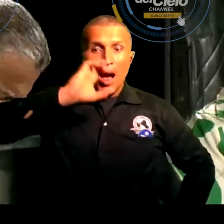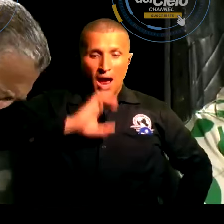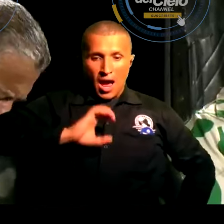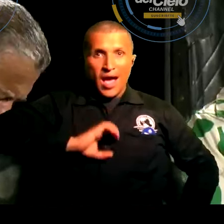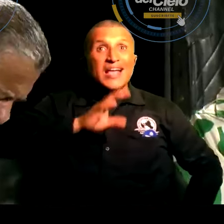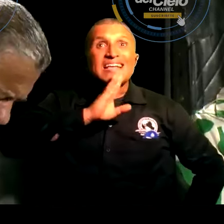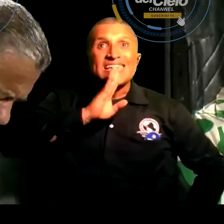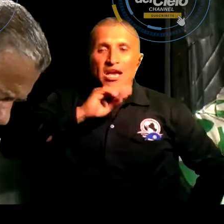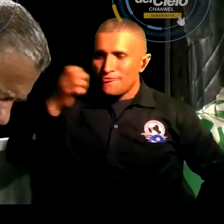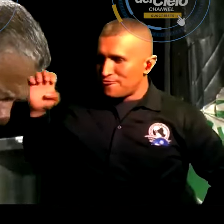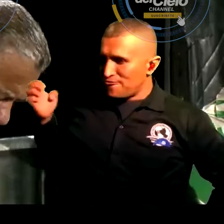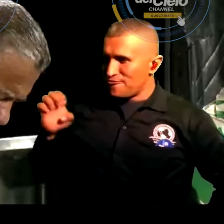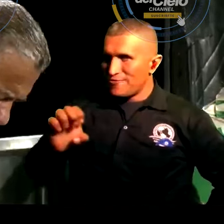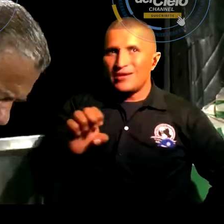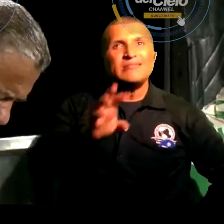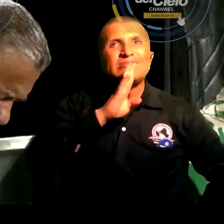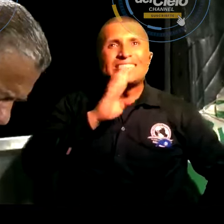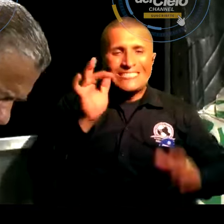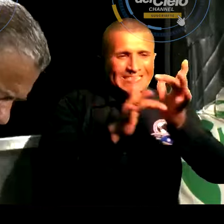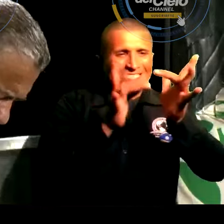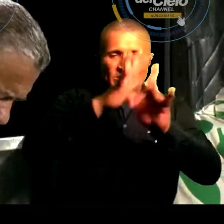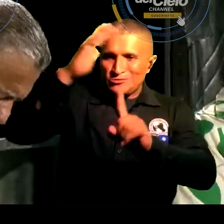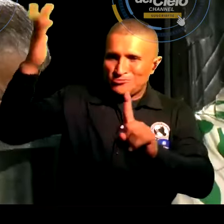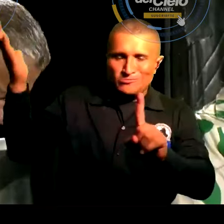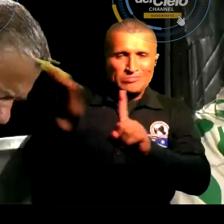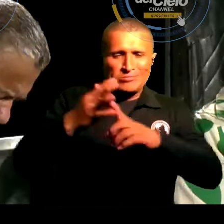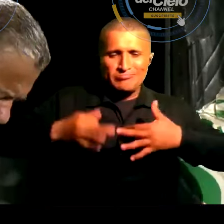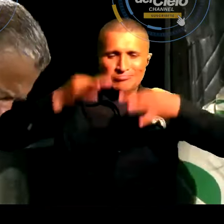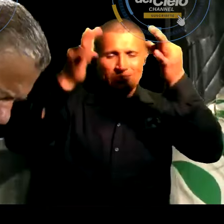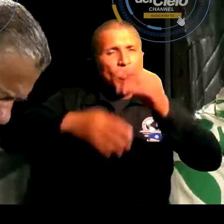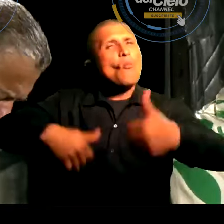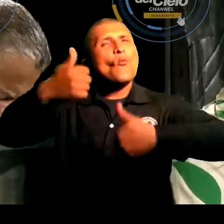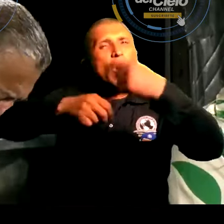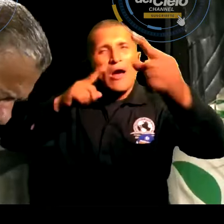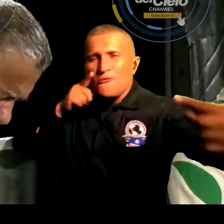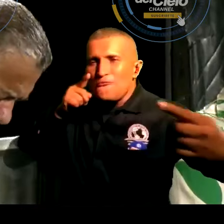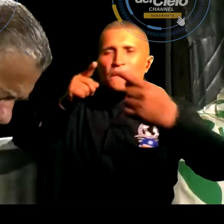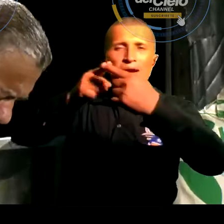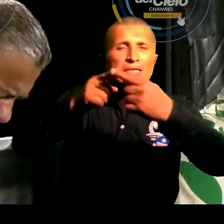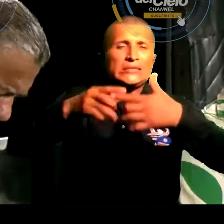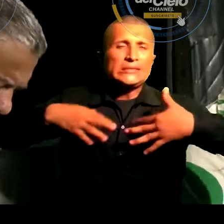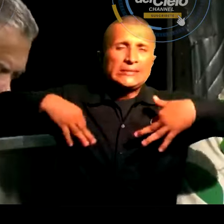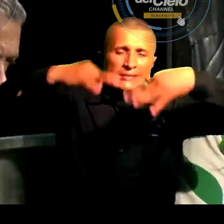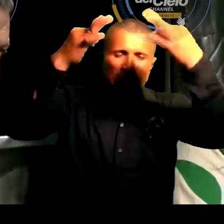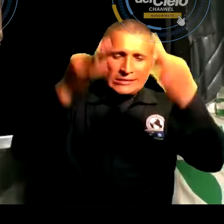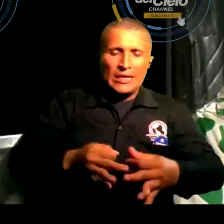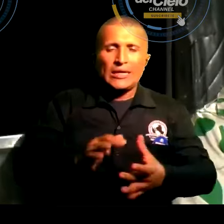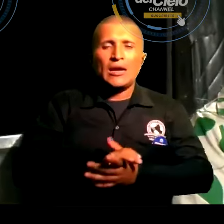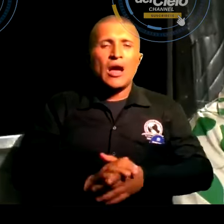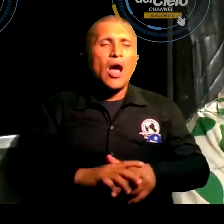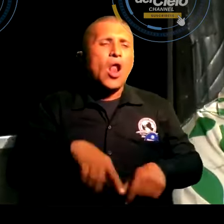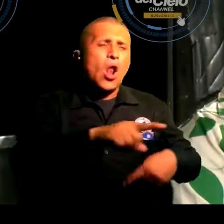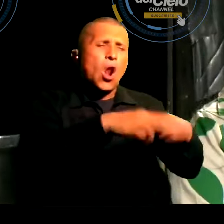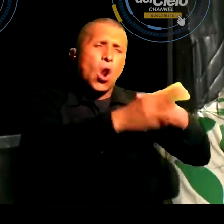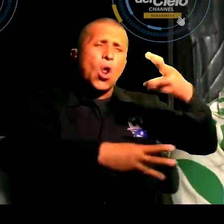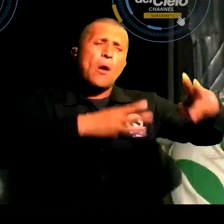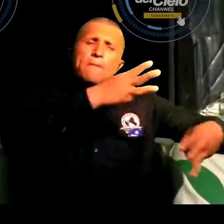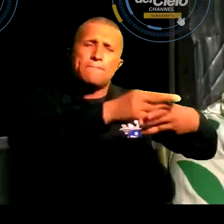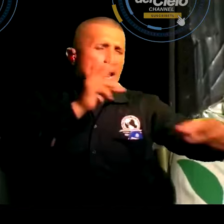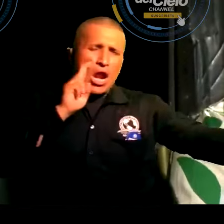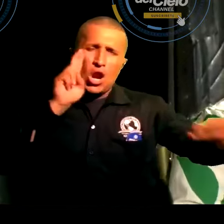Jesucristo, con el propósito de que los que no conocen el evangelio